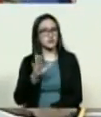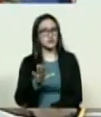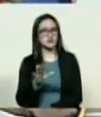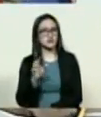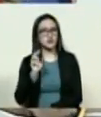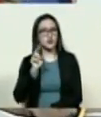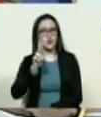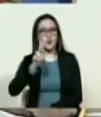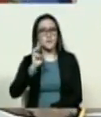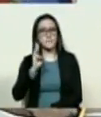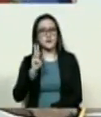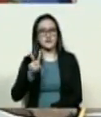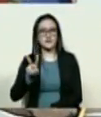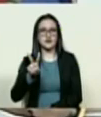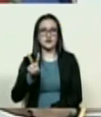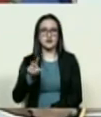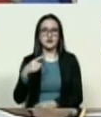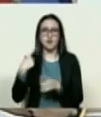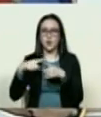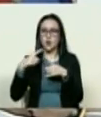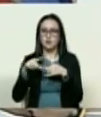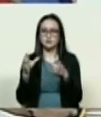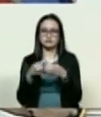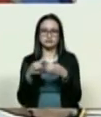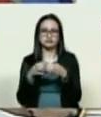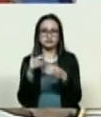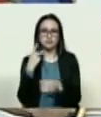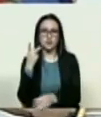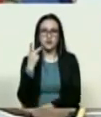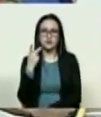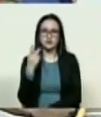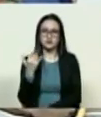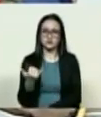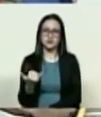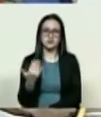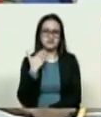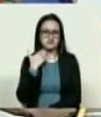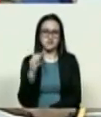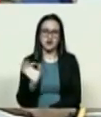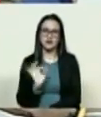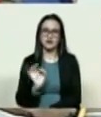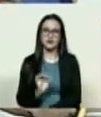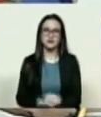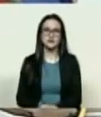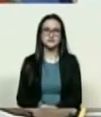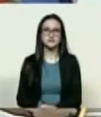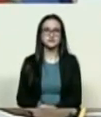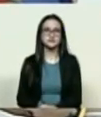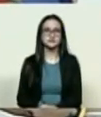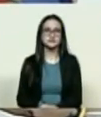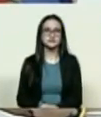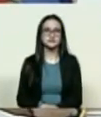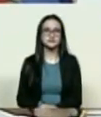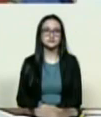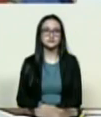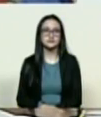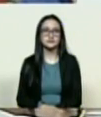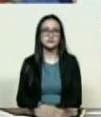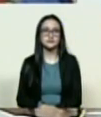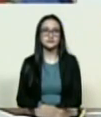UPB, o de Tupamar, o de cualquier partido que hace vida en la revolución, y eso no nos afecta absolutamente para nada. Con respecto a